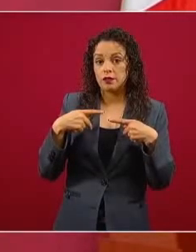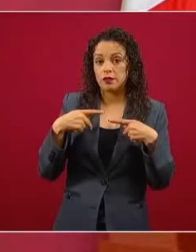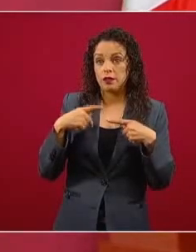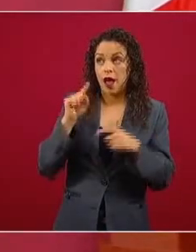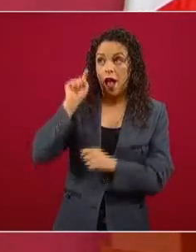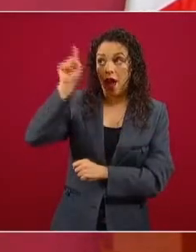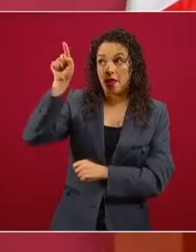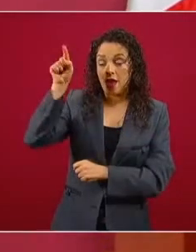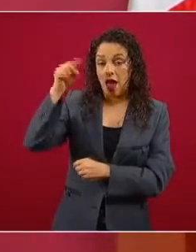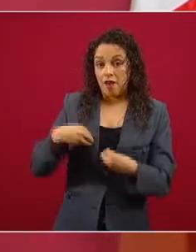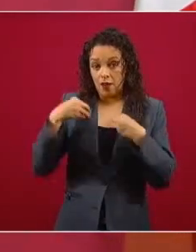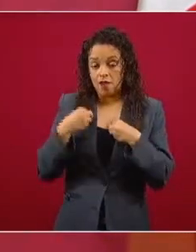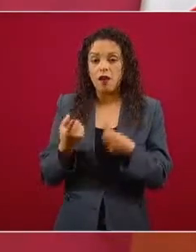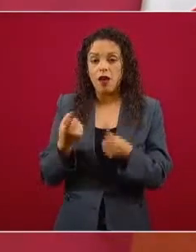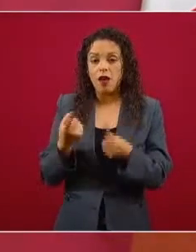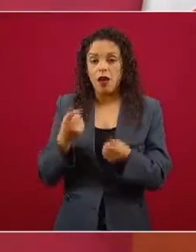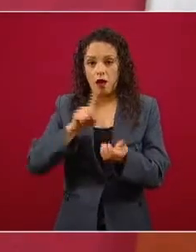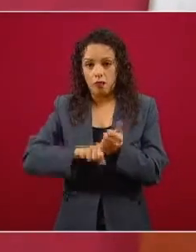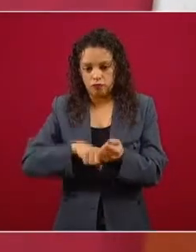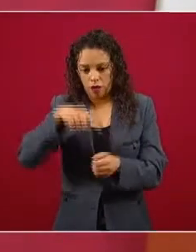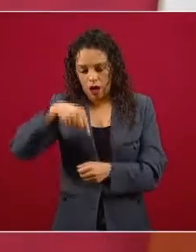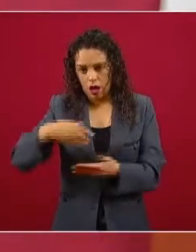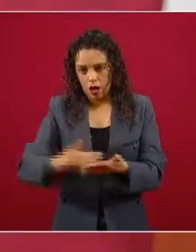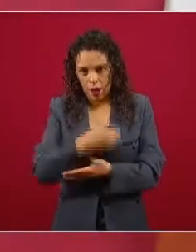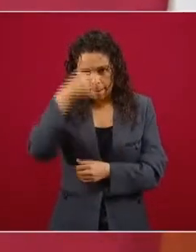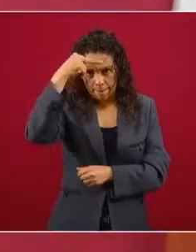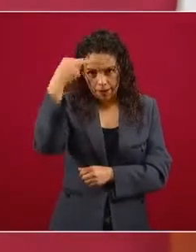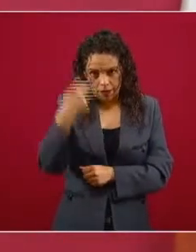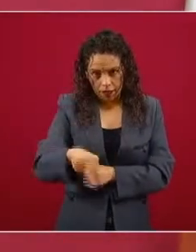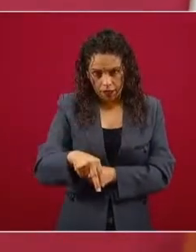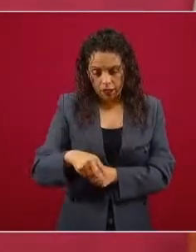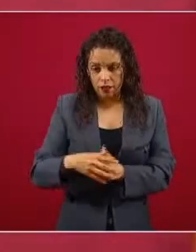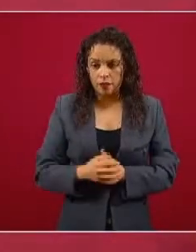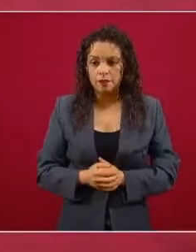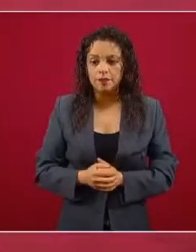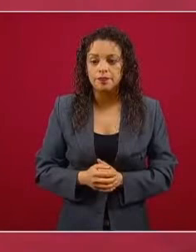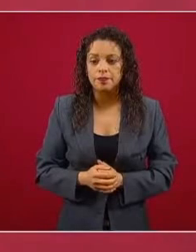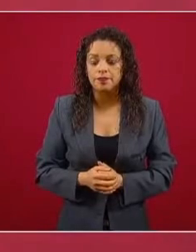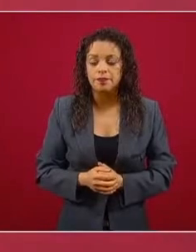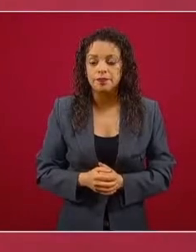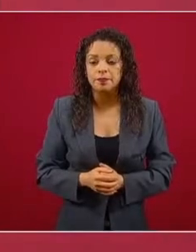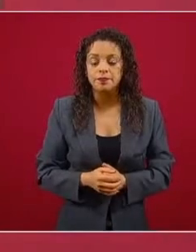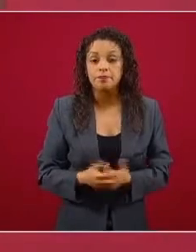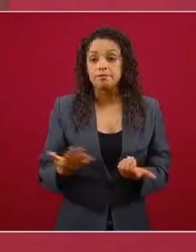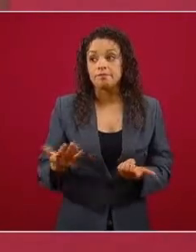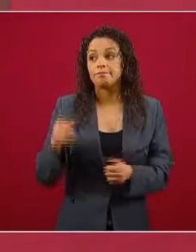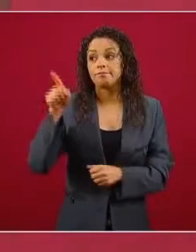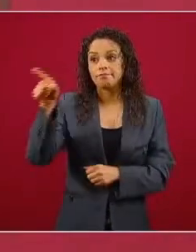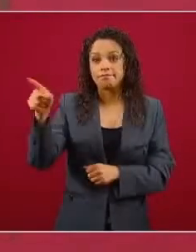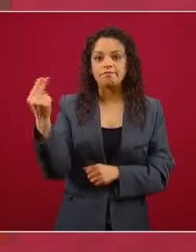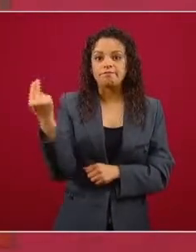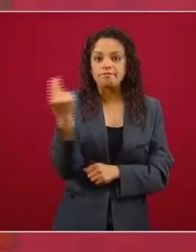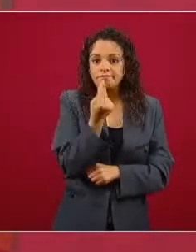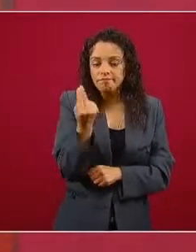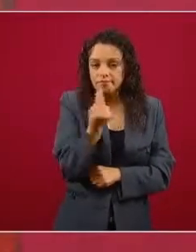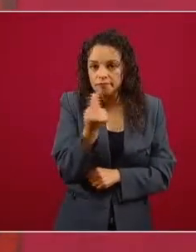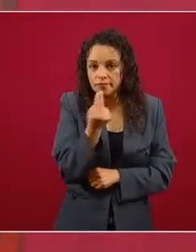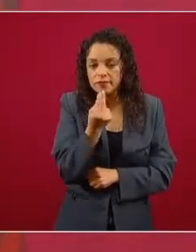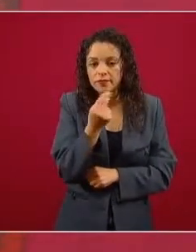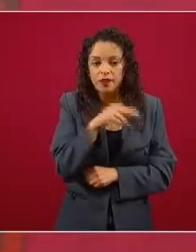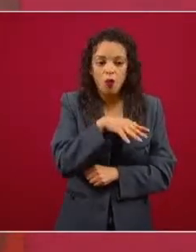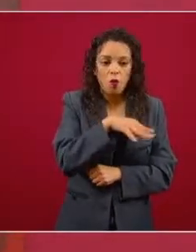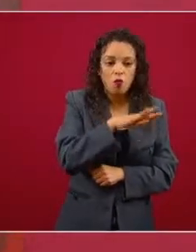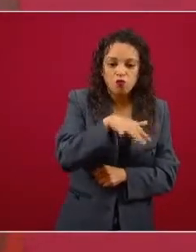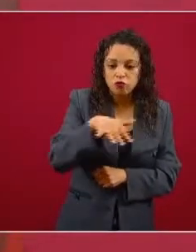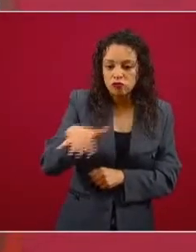y por buscarse la vida, tener mejores